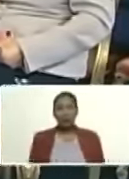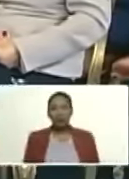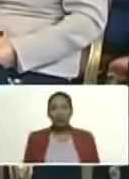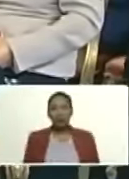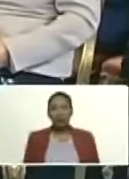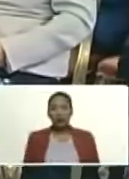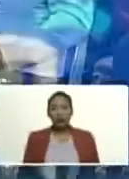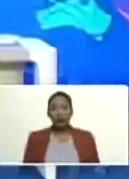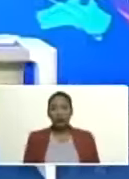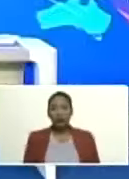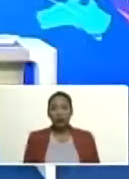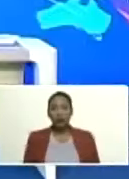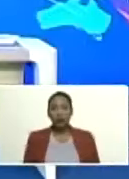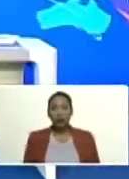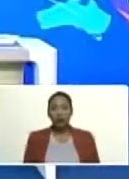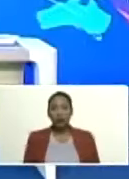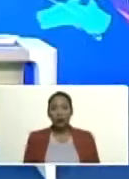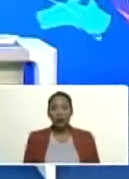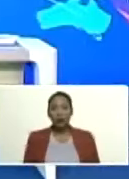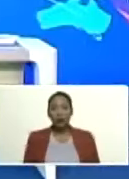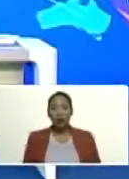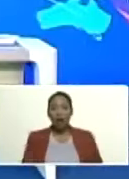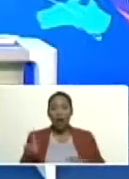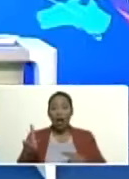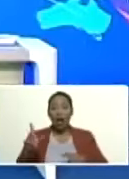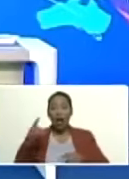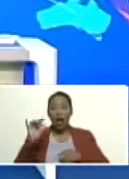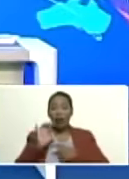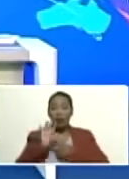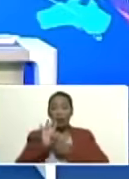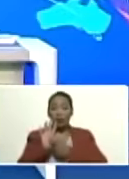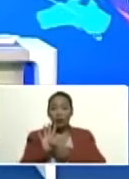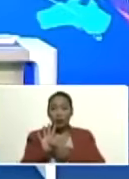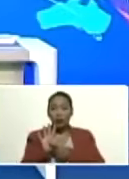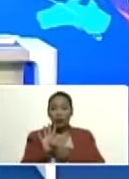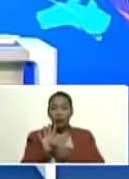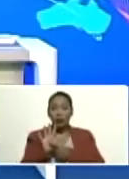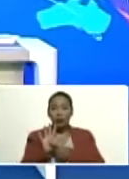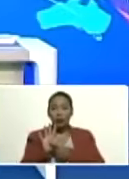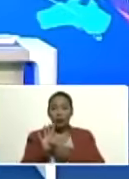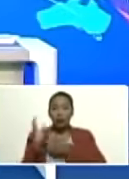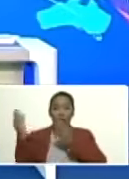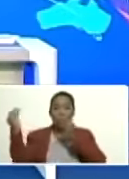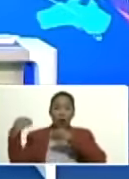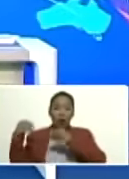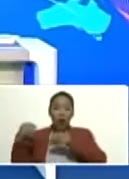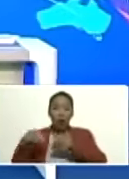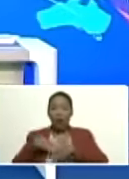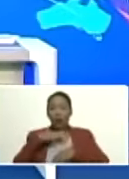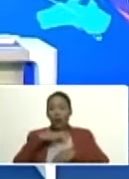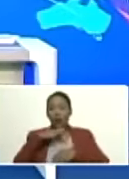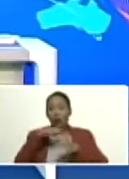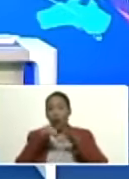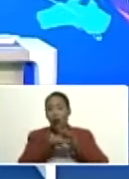títulos, con los pronunciamientos, con los acuerdos.